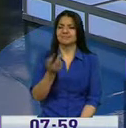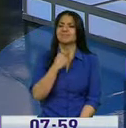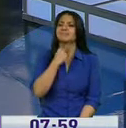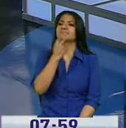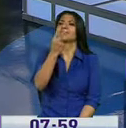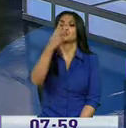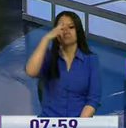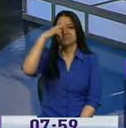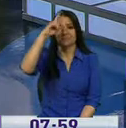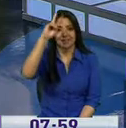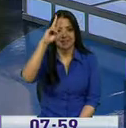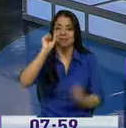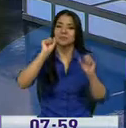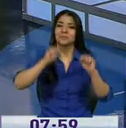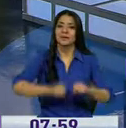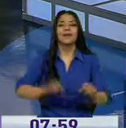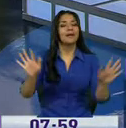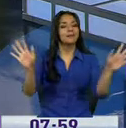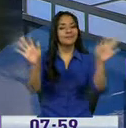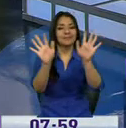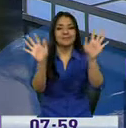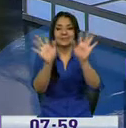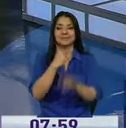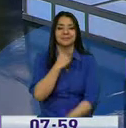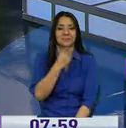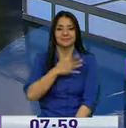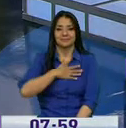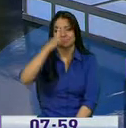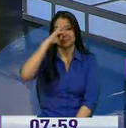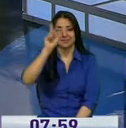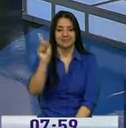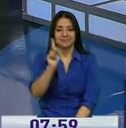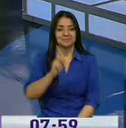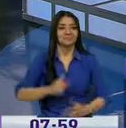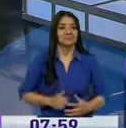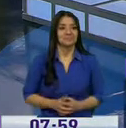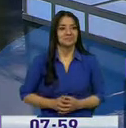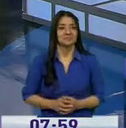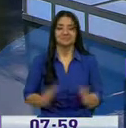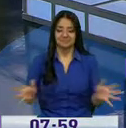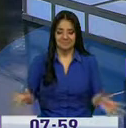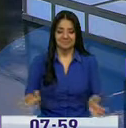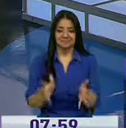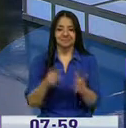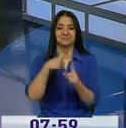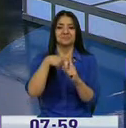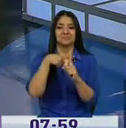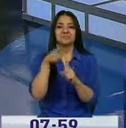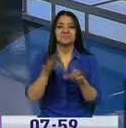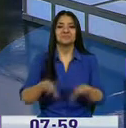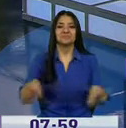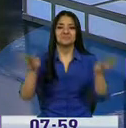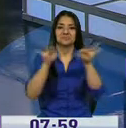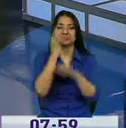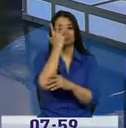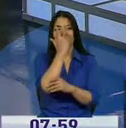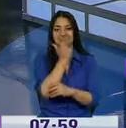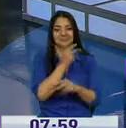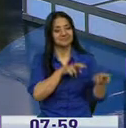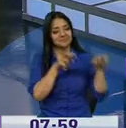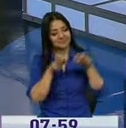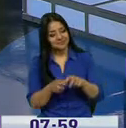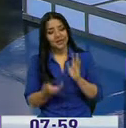mexicano. ¡Ándale, ándale! Eso. No, no, no, no, no. Más bien con muy buena energía, eso es importante. Qué lindo tenerte nuevamente.